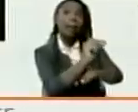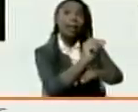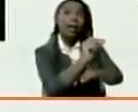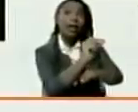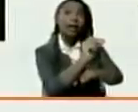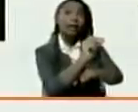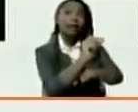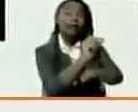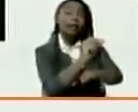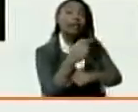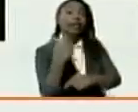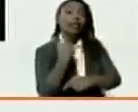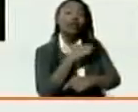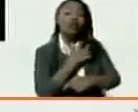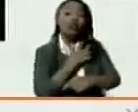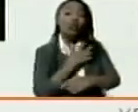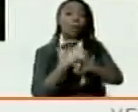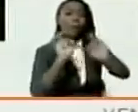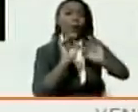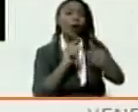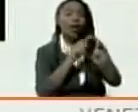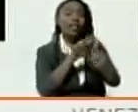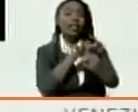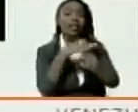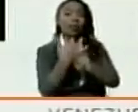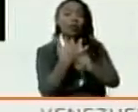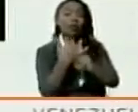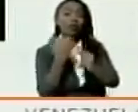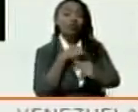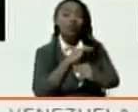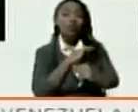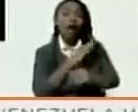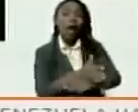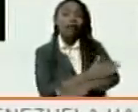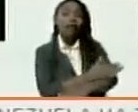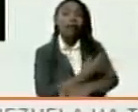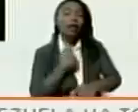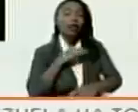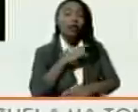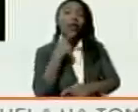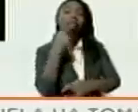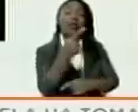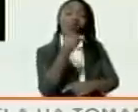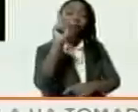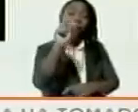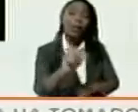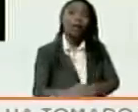asegurado que estamos preparados para esta situación. Usted también ha dicho que